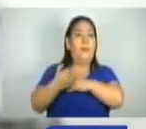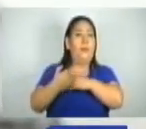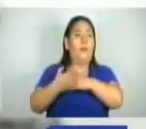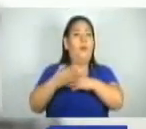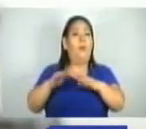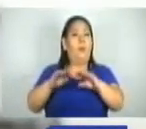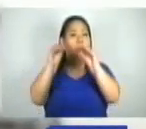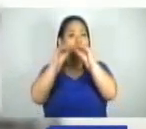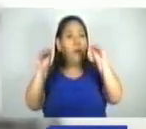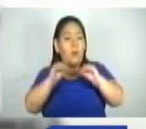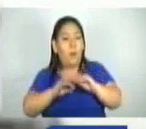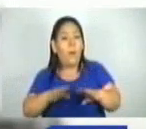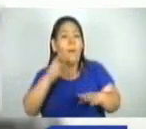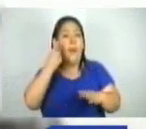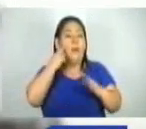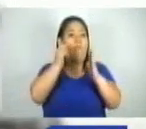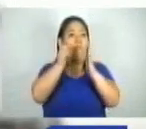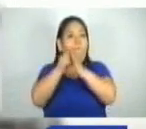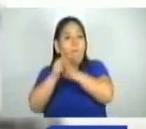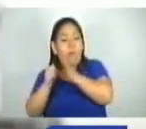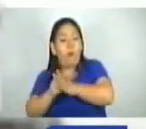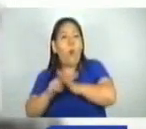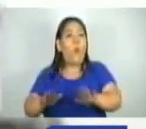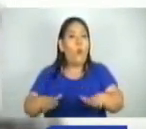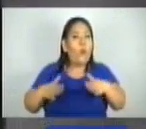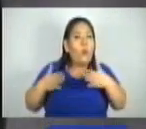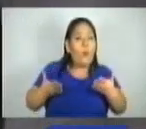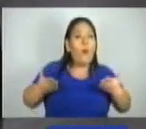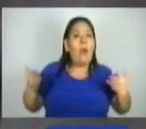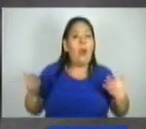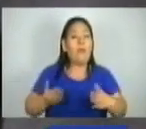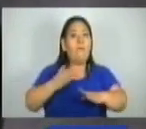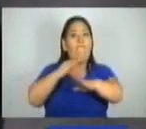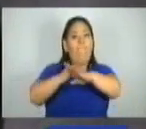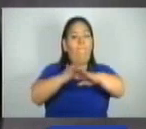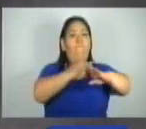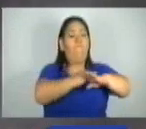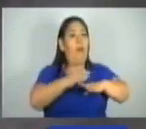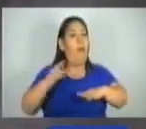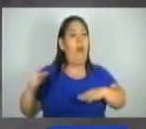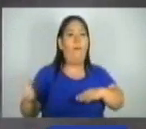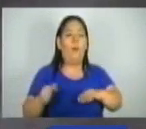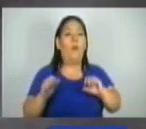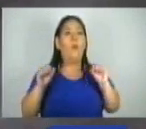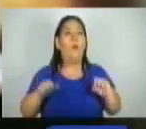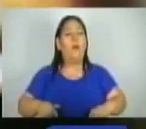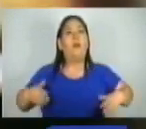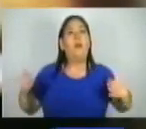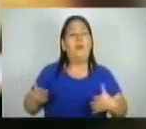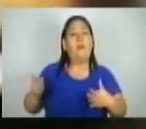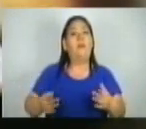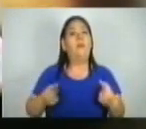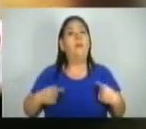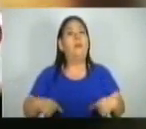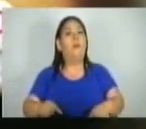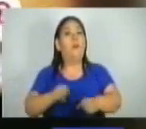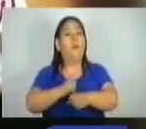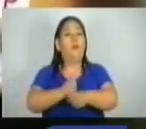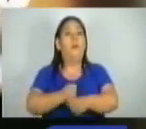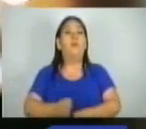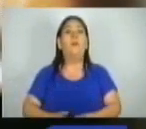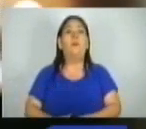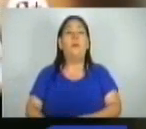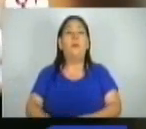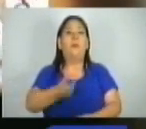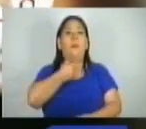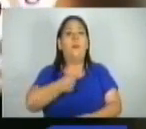estrategias de gestión de riesgos que aborden de manera proactiva las amenazas emergentes asegurando la continuidad del negocio un